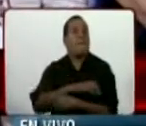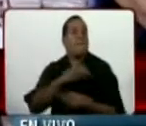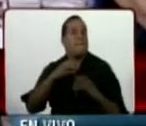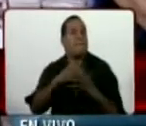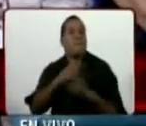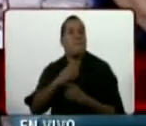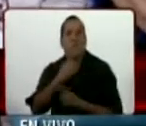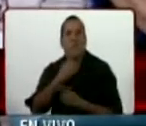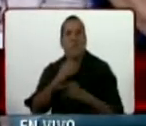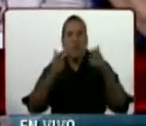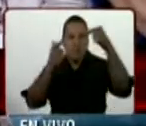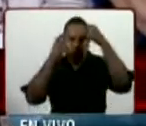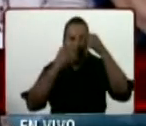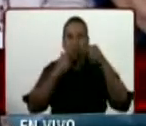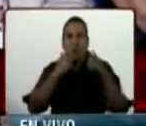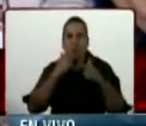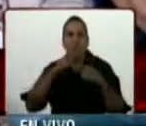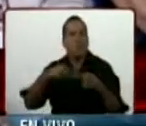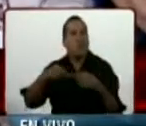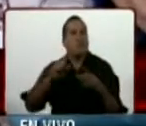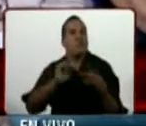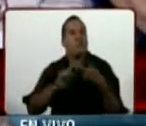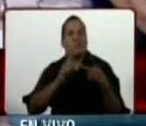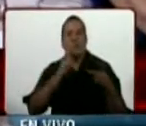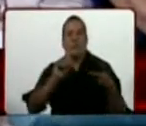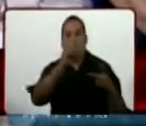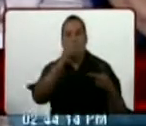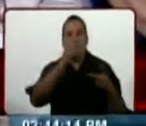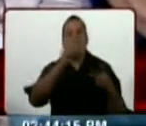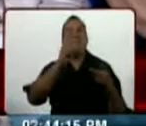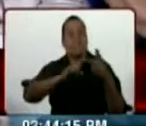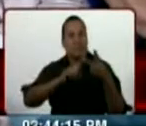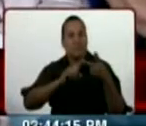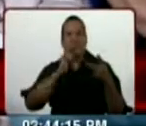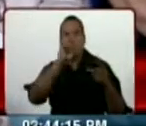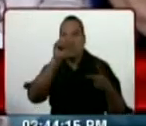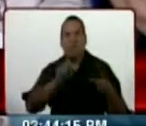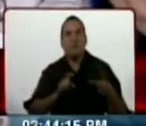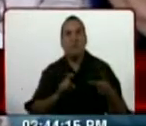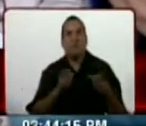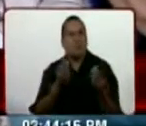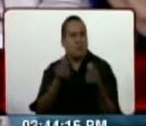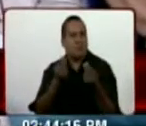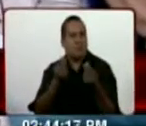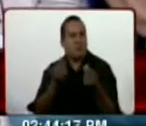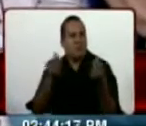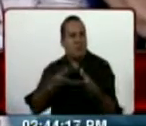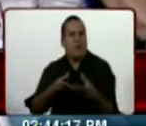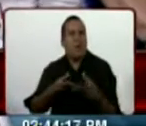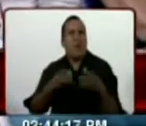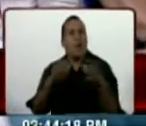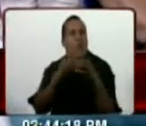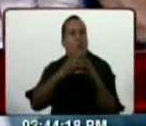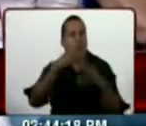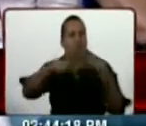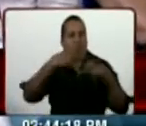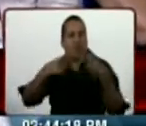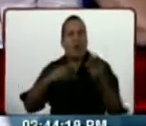electoral. Y mi segunda pregunta está relacionada con el financiamiento de los partidos políticos. Con la